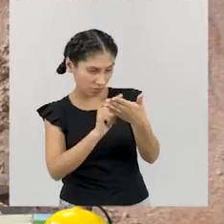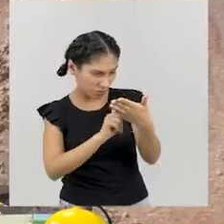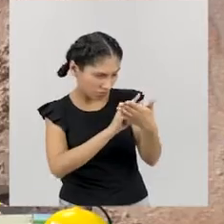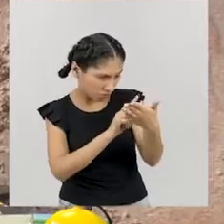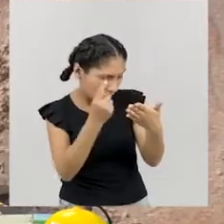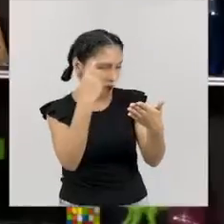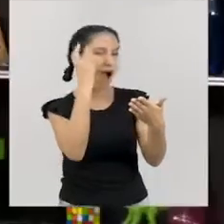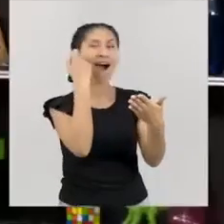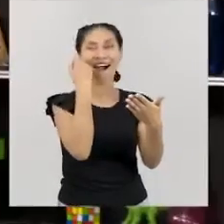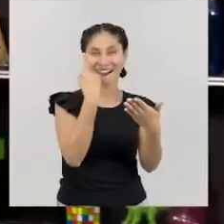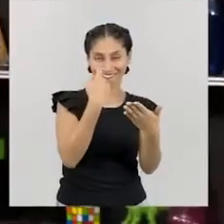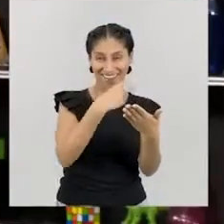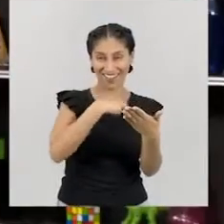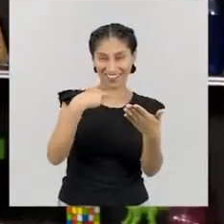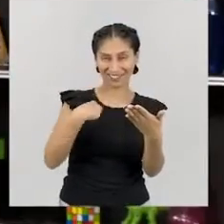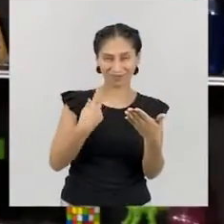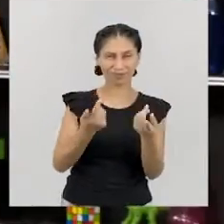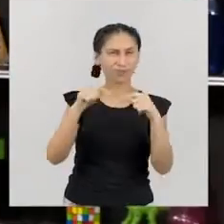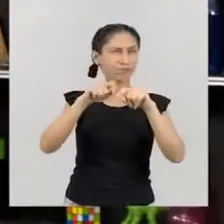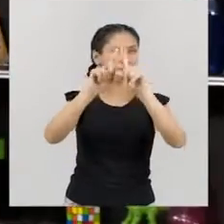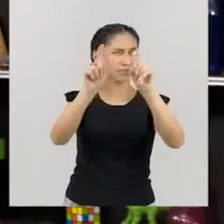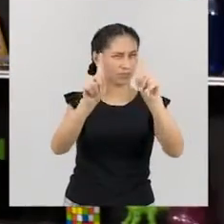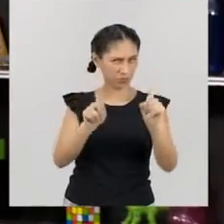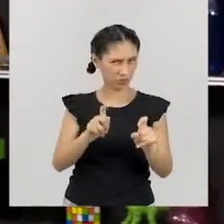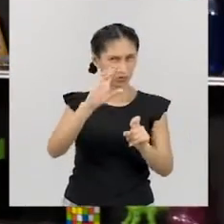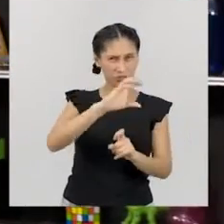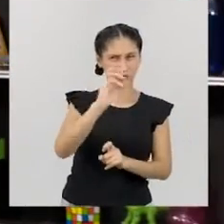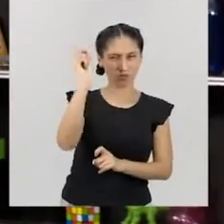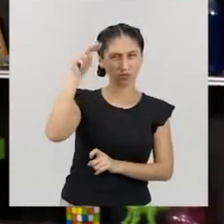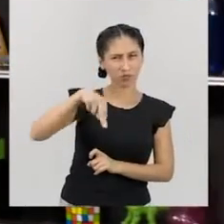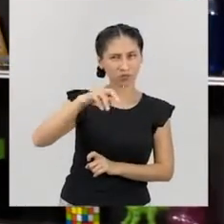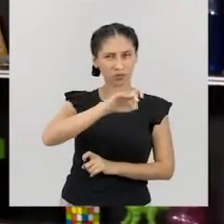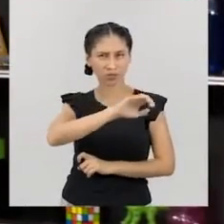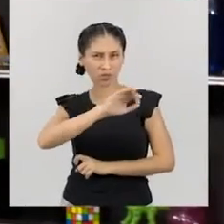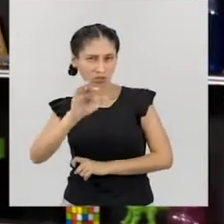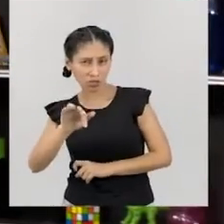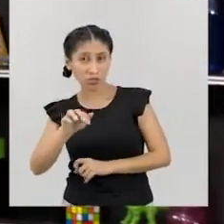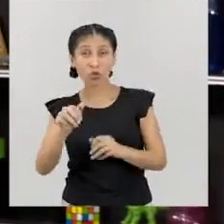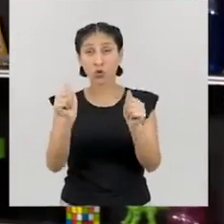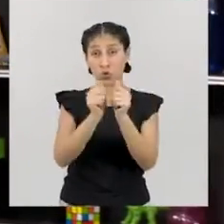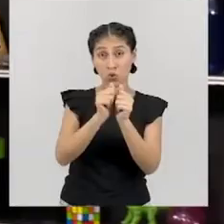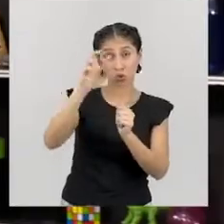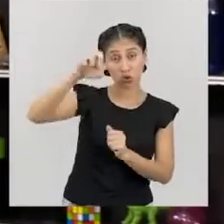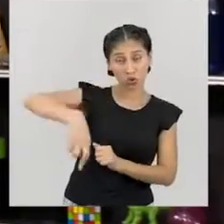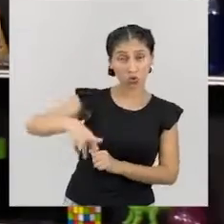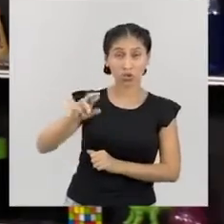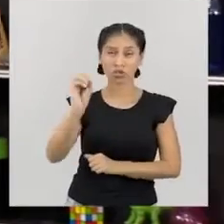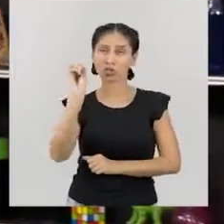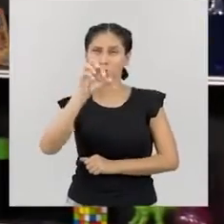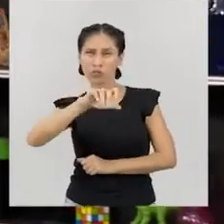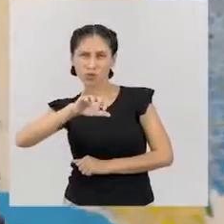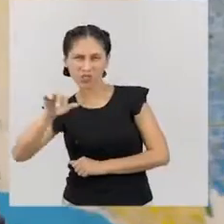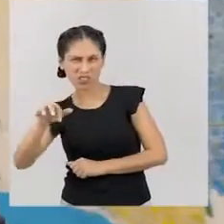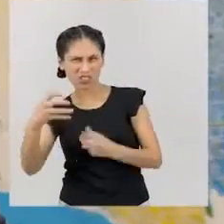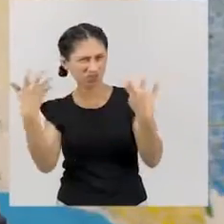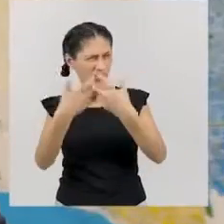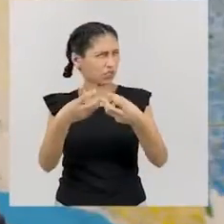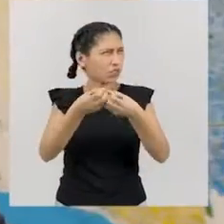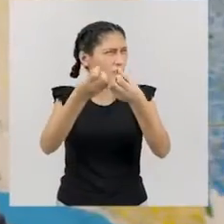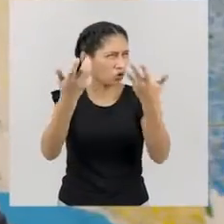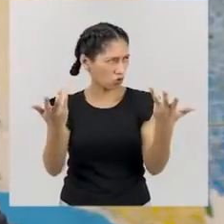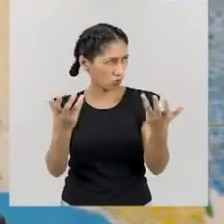texto. Tengo una pregunta. ¿Qué relación tienen los conectores con las propiedades del texto?